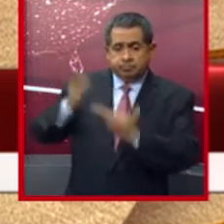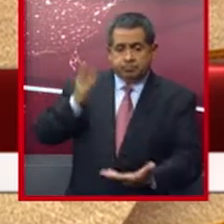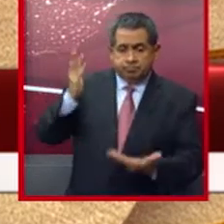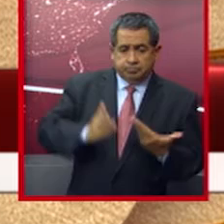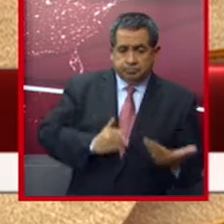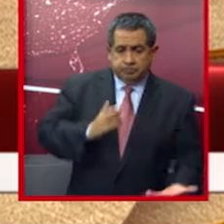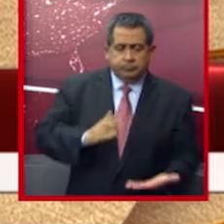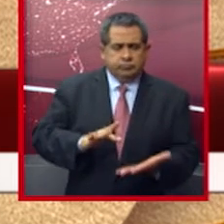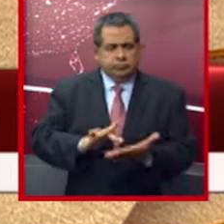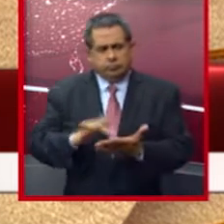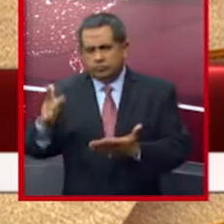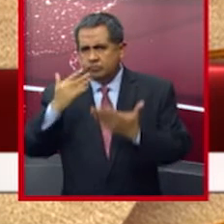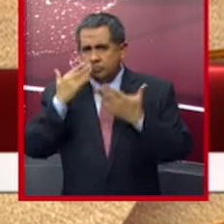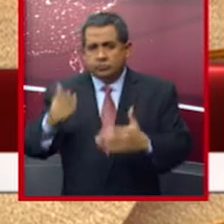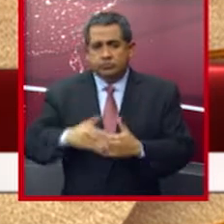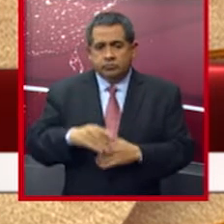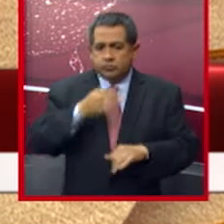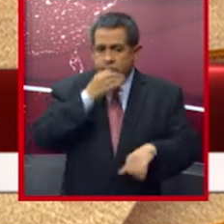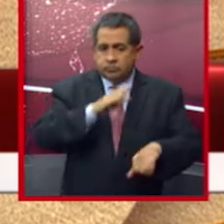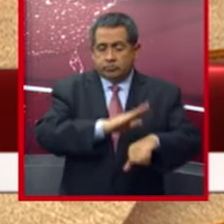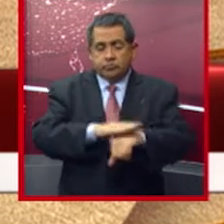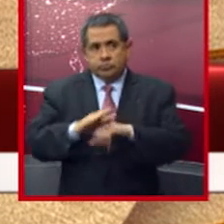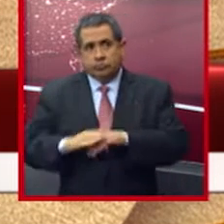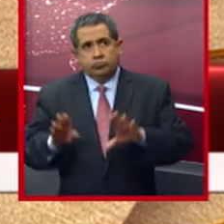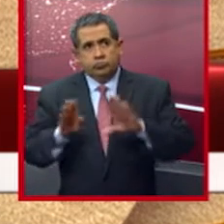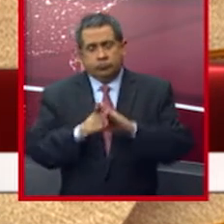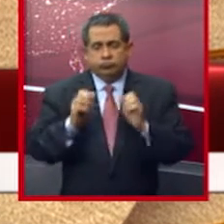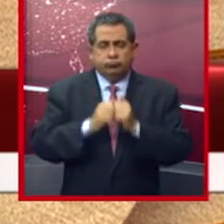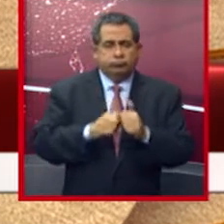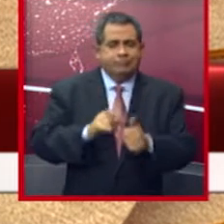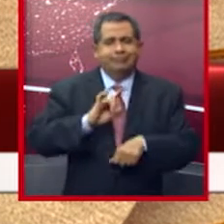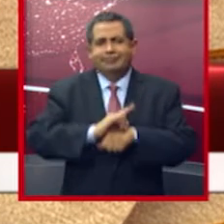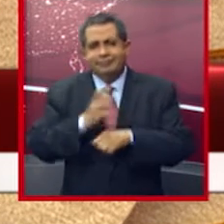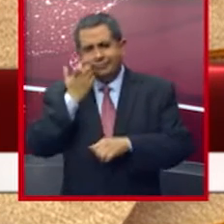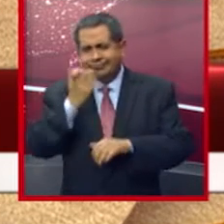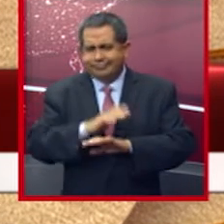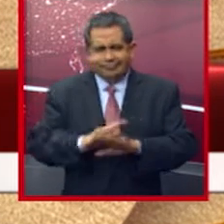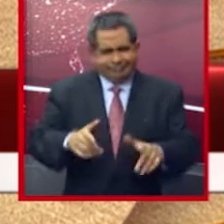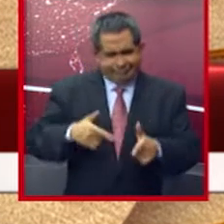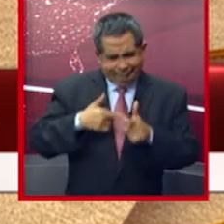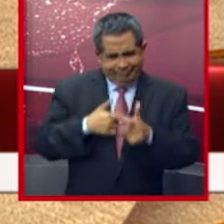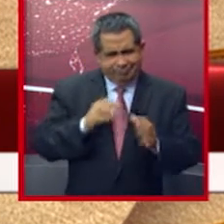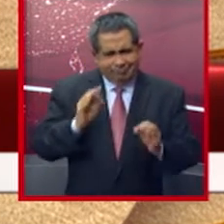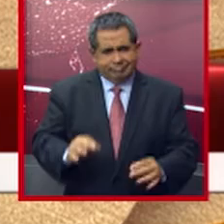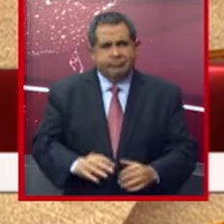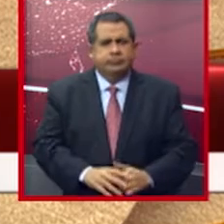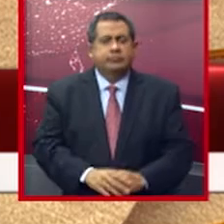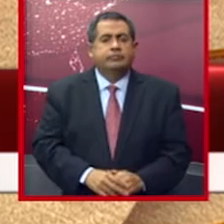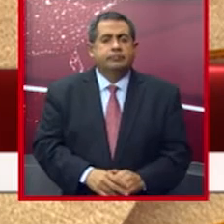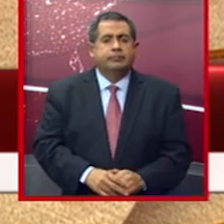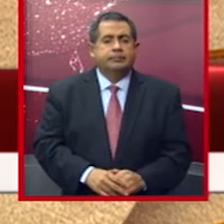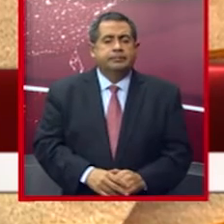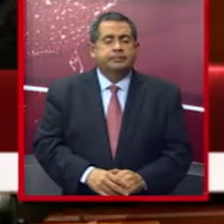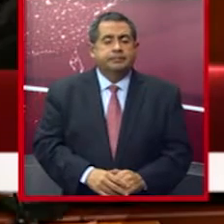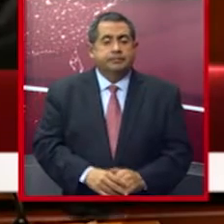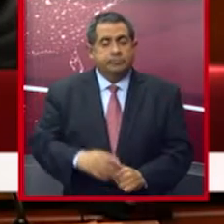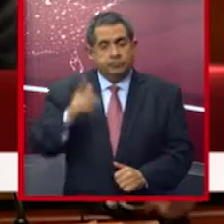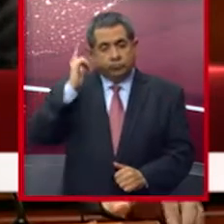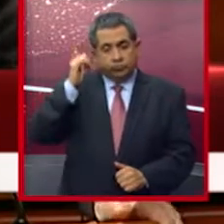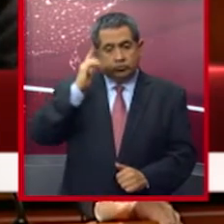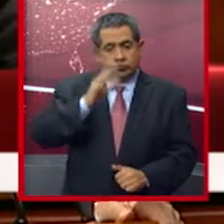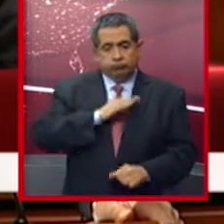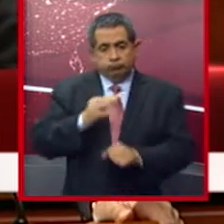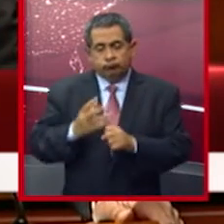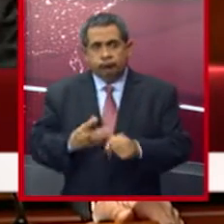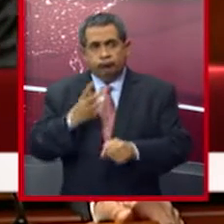a las víctimas de los sismos e hizo un llamado a actuar sin simulaciones y con acciones concretas. Que se pueda construir